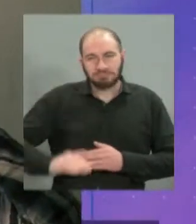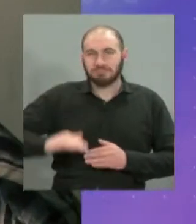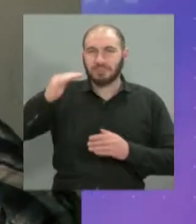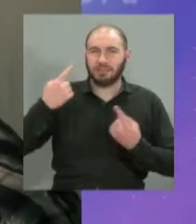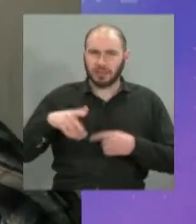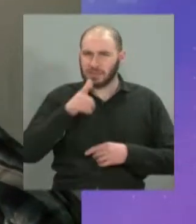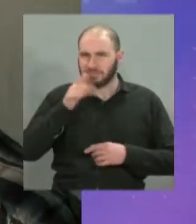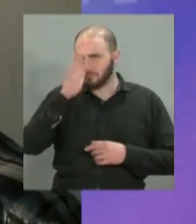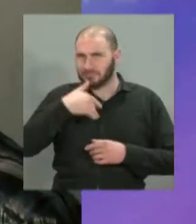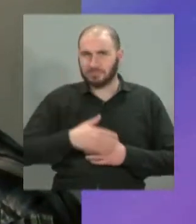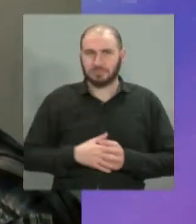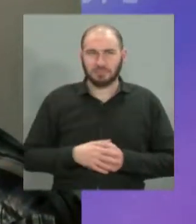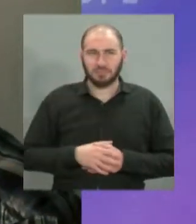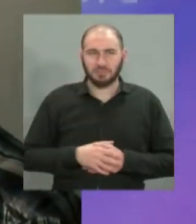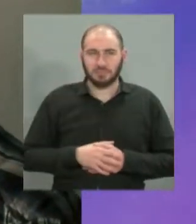poco a la antigua.